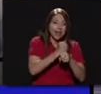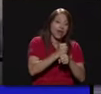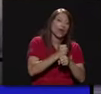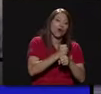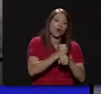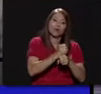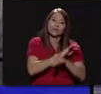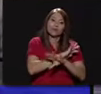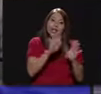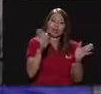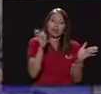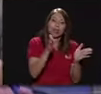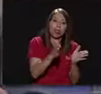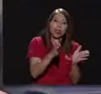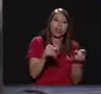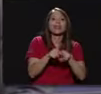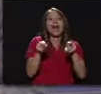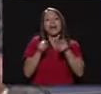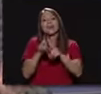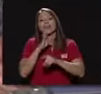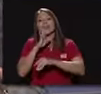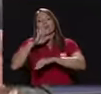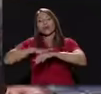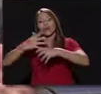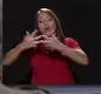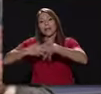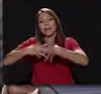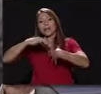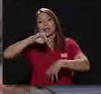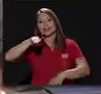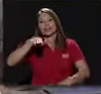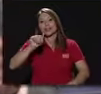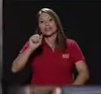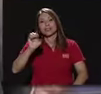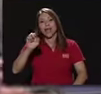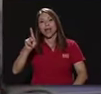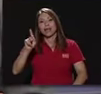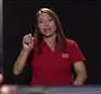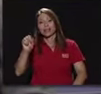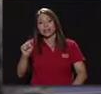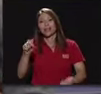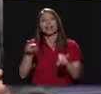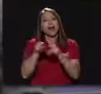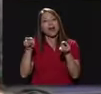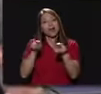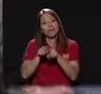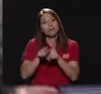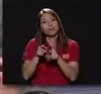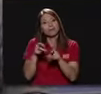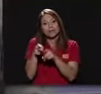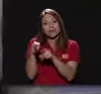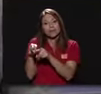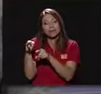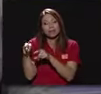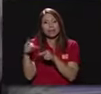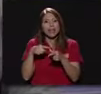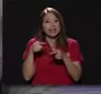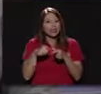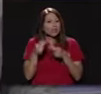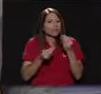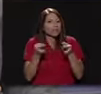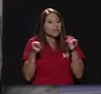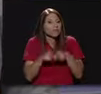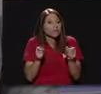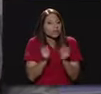parte de operaciones de Jax, ¿verdad? Sí. Entonces es esa redefinición. ¿Cuál es el problema de esa redefinición o cuál es el reto de esa redefinición